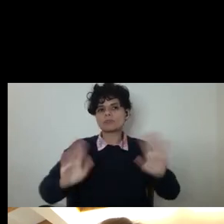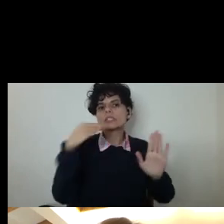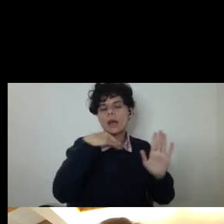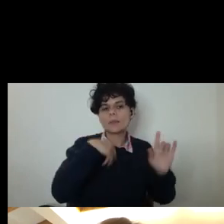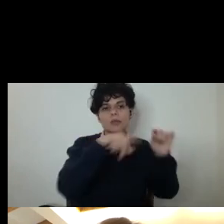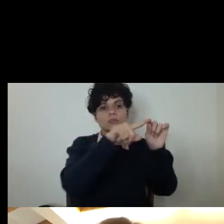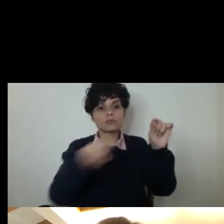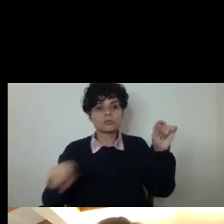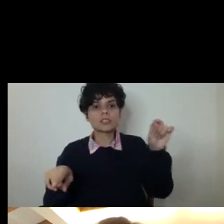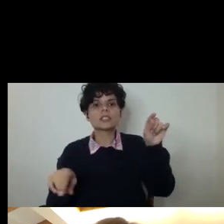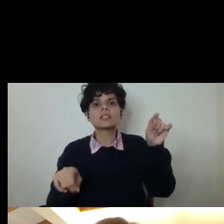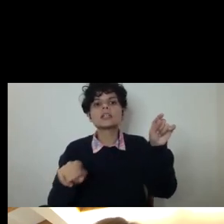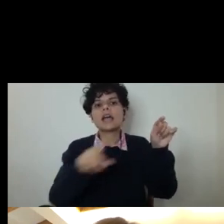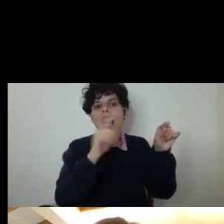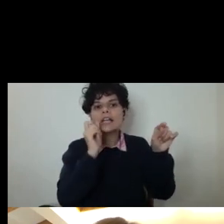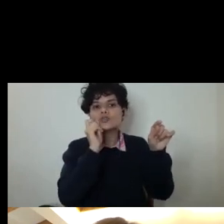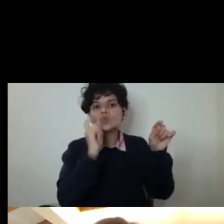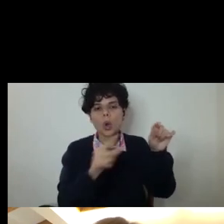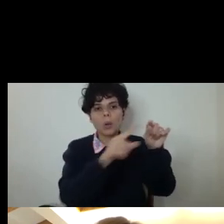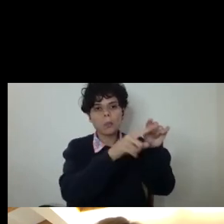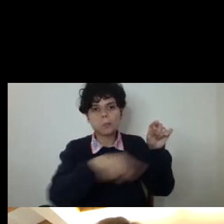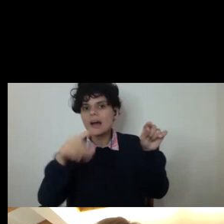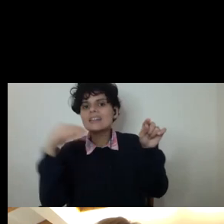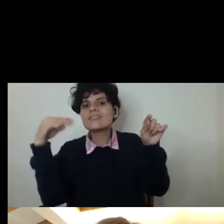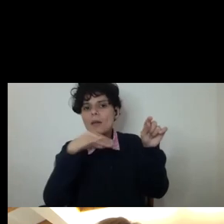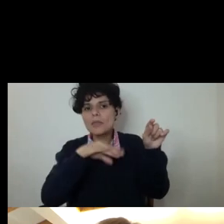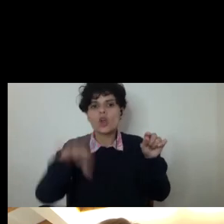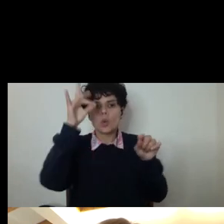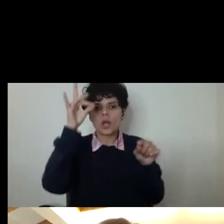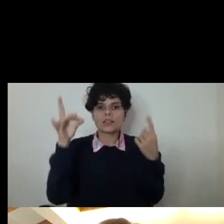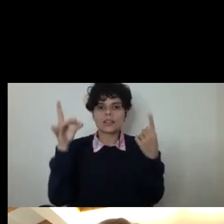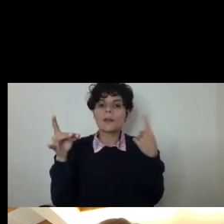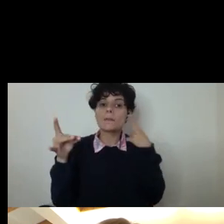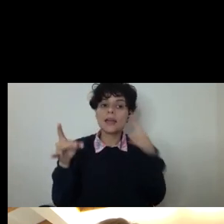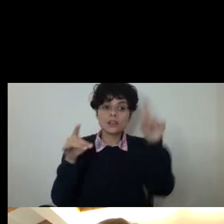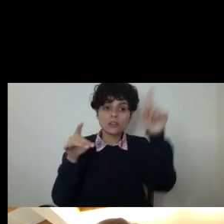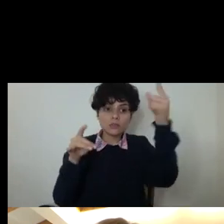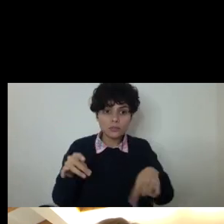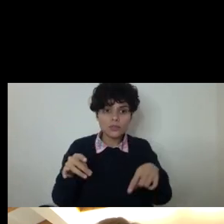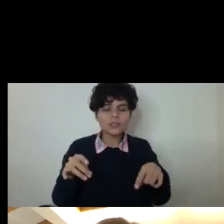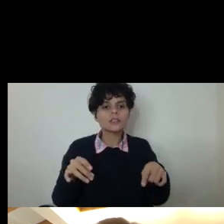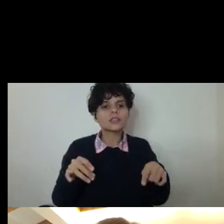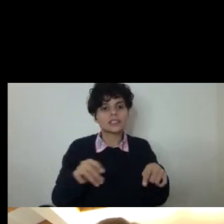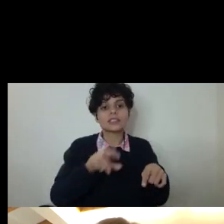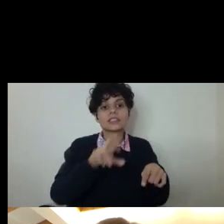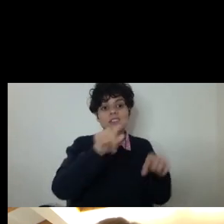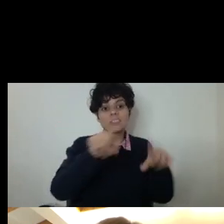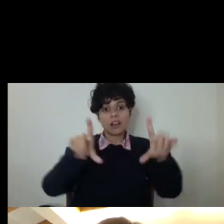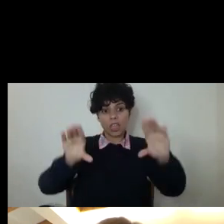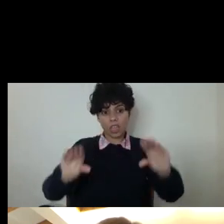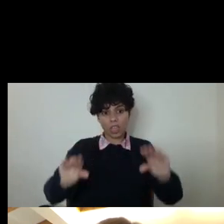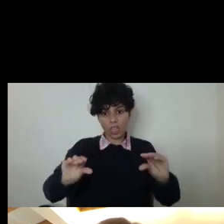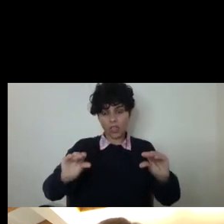azul, rápidamente encuentra el pocillo con agua. En cambio, las que tienen disminuida la expresión del receptor de ranolina tipo